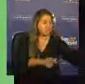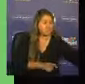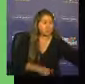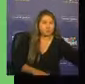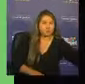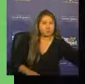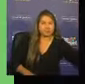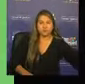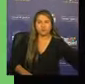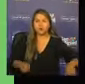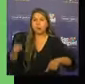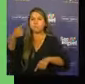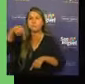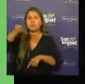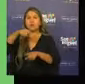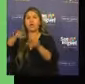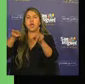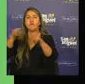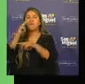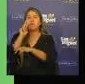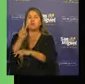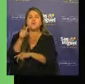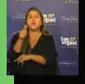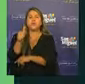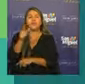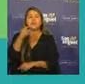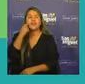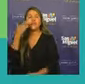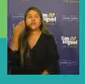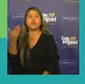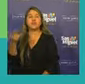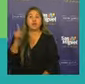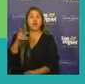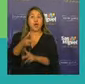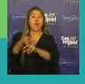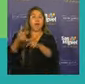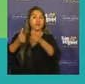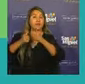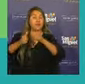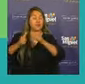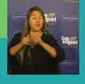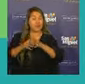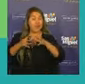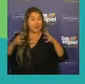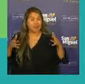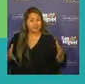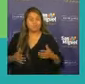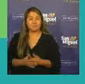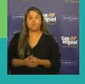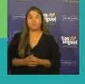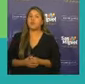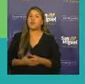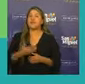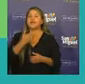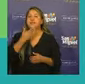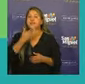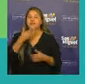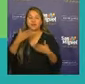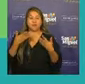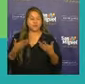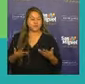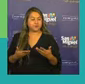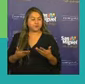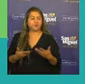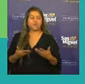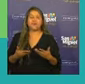Por ahí está el director de DIMA, así que ahí tenemos un desafío grande. Y además el gran desafío es poder